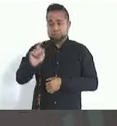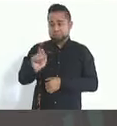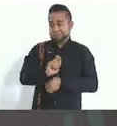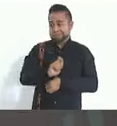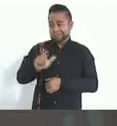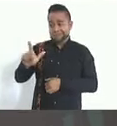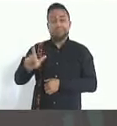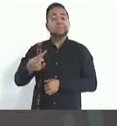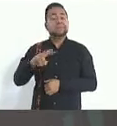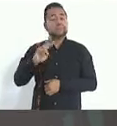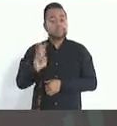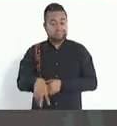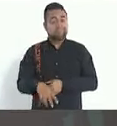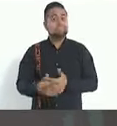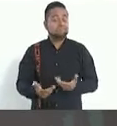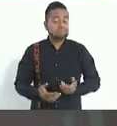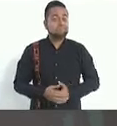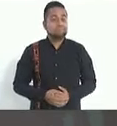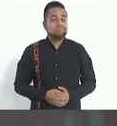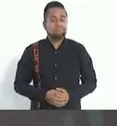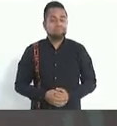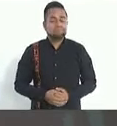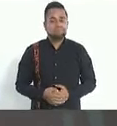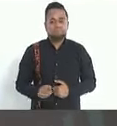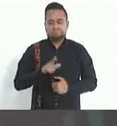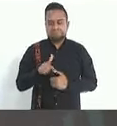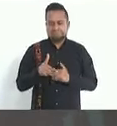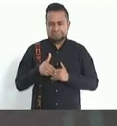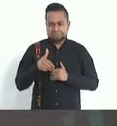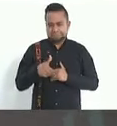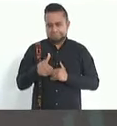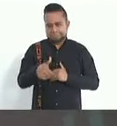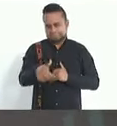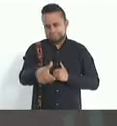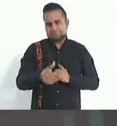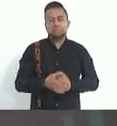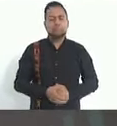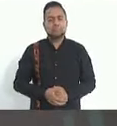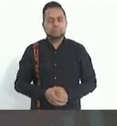De primera, tan luego pase un tiempo y